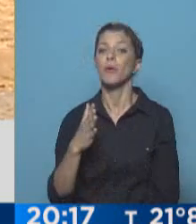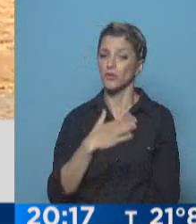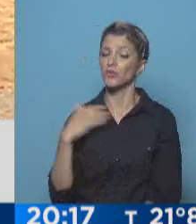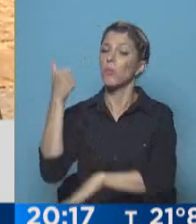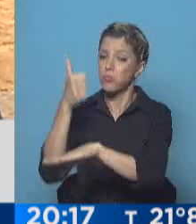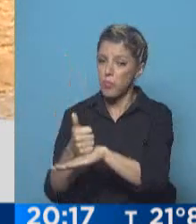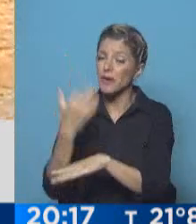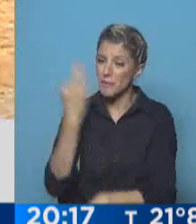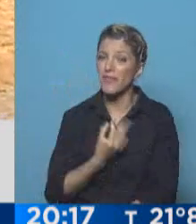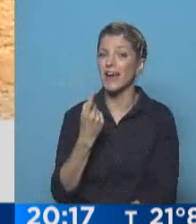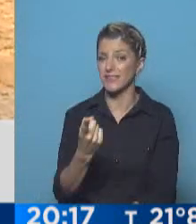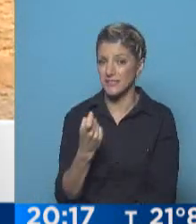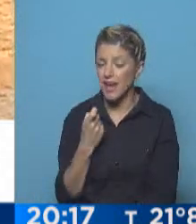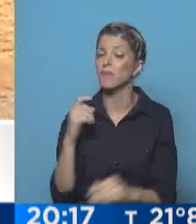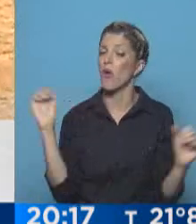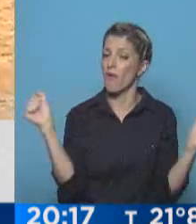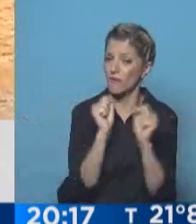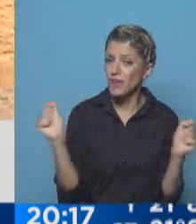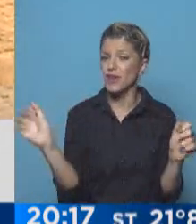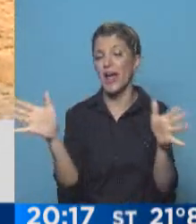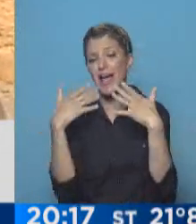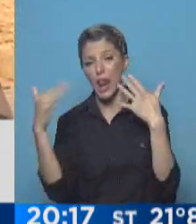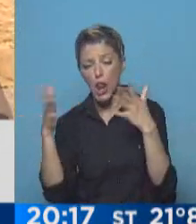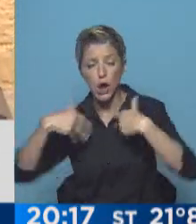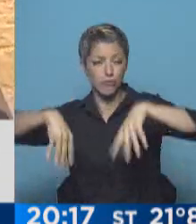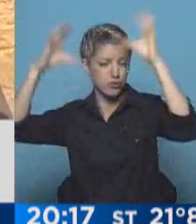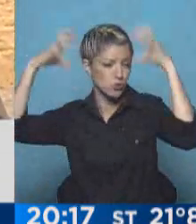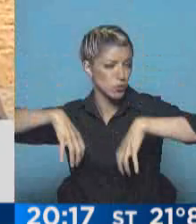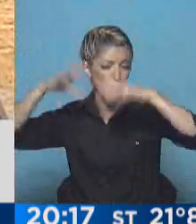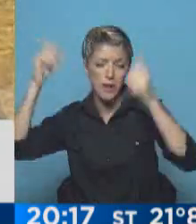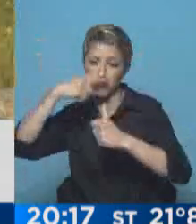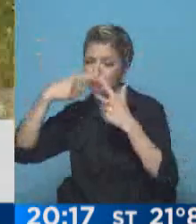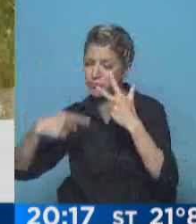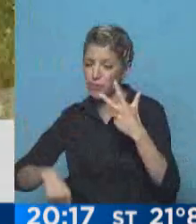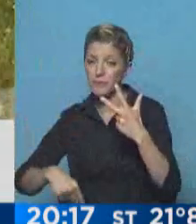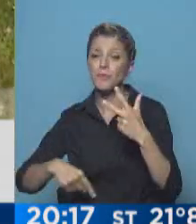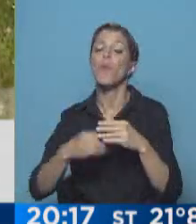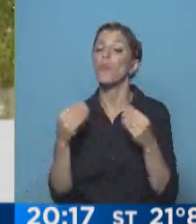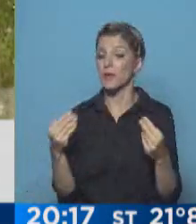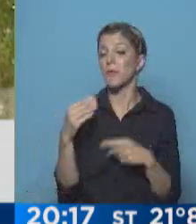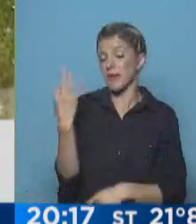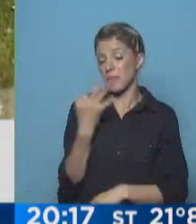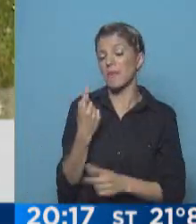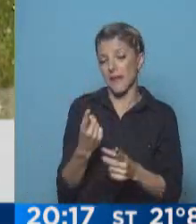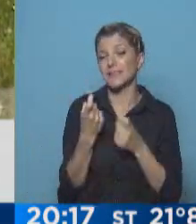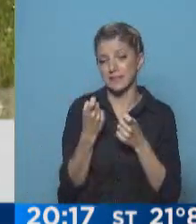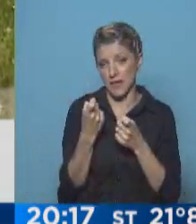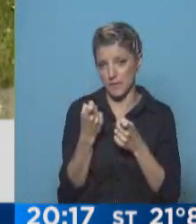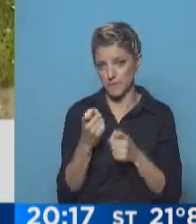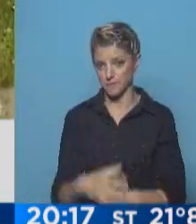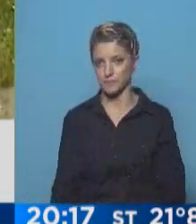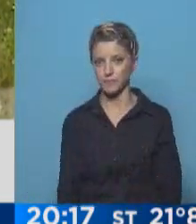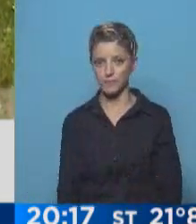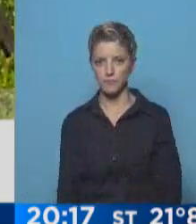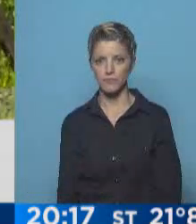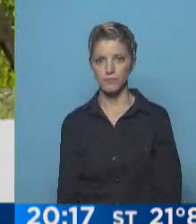realmente necesitamos. Pasamos frío, pasamos calor, pasamos lluvia, pasamos todo, y es porque una necesidad grande. La propuesta que